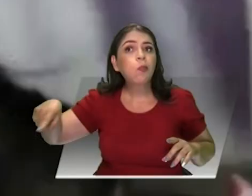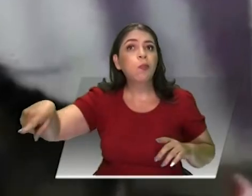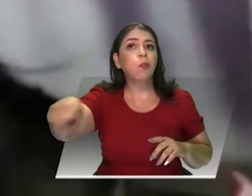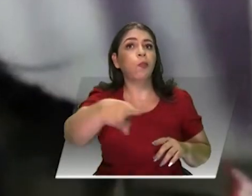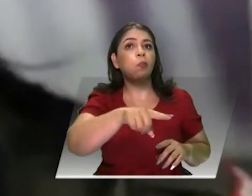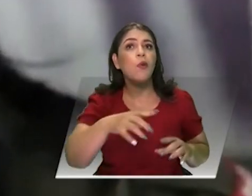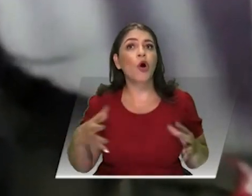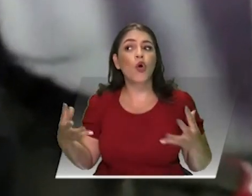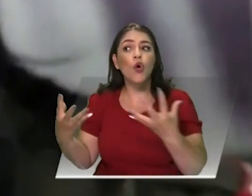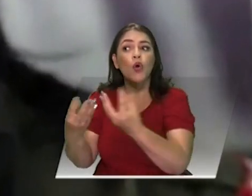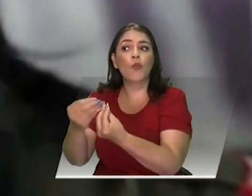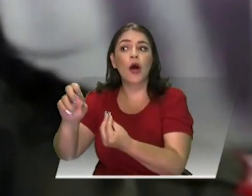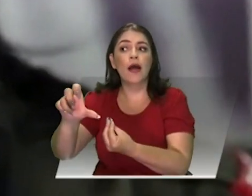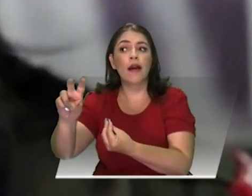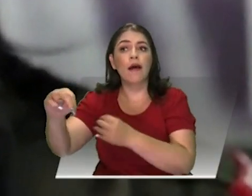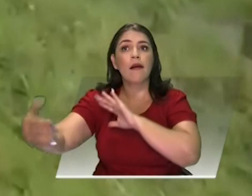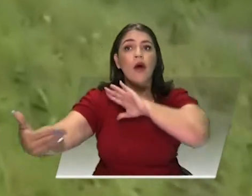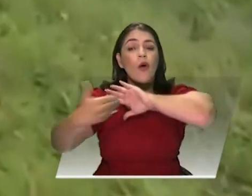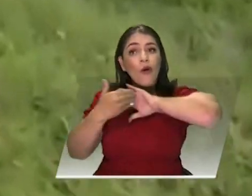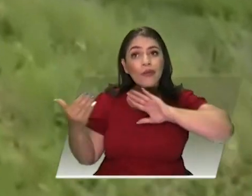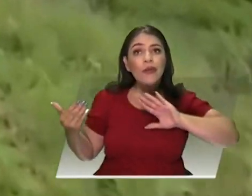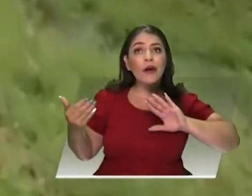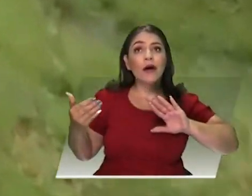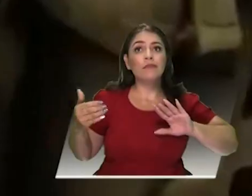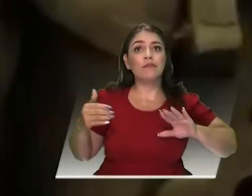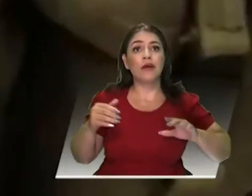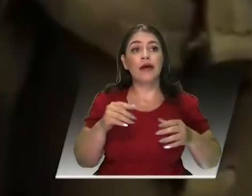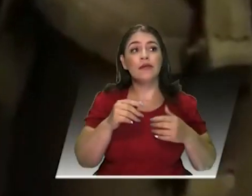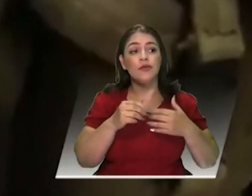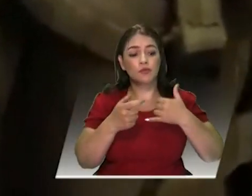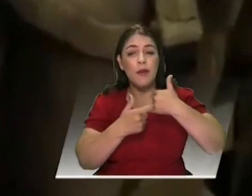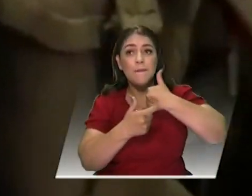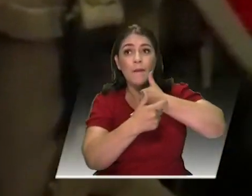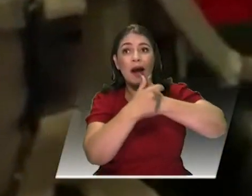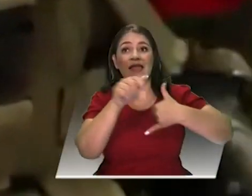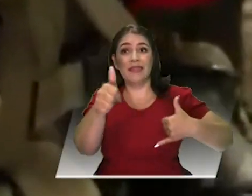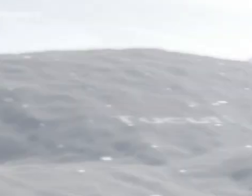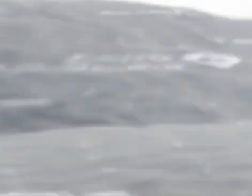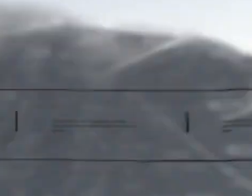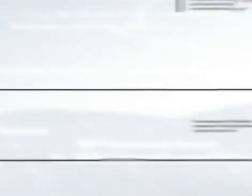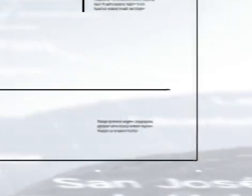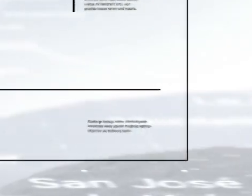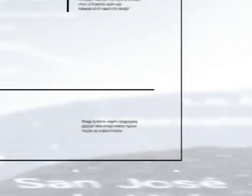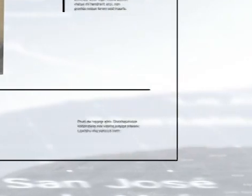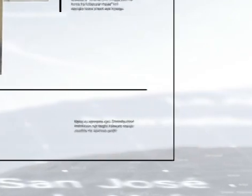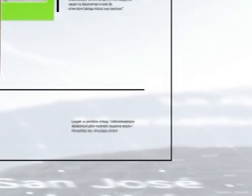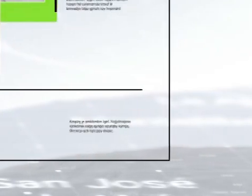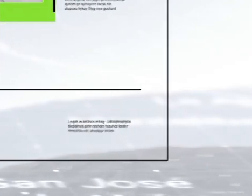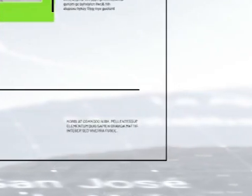se podrían registrar ataques de esa guerrilla en 10 ciudades entre ellas Medellín